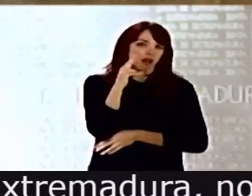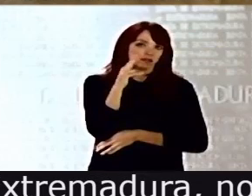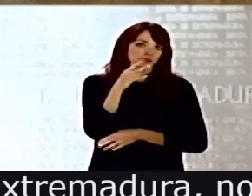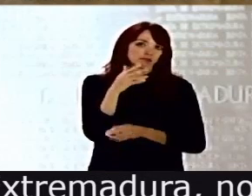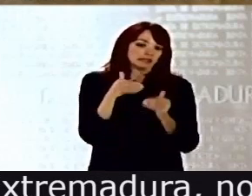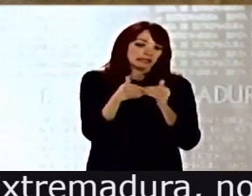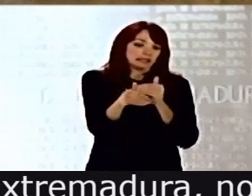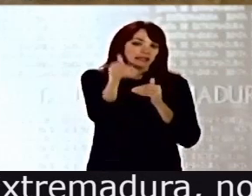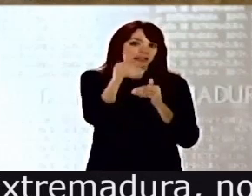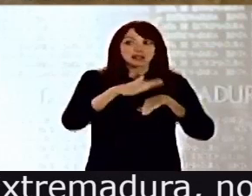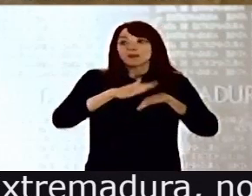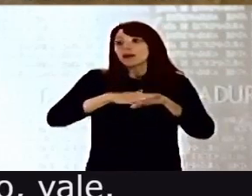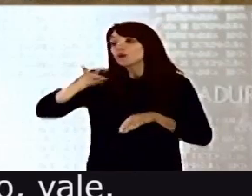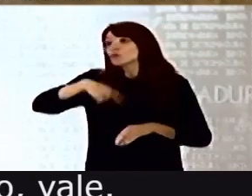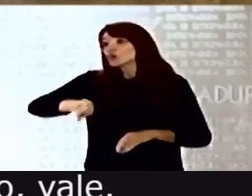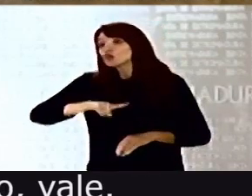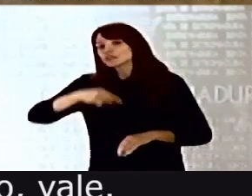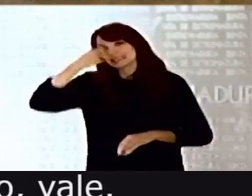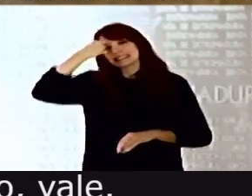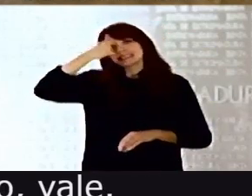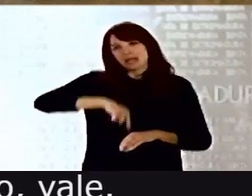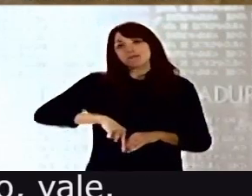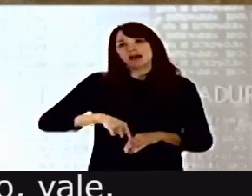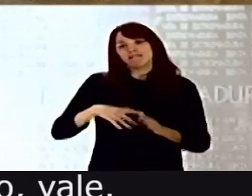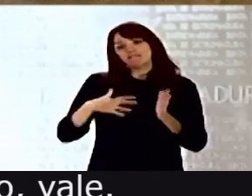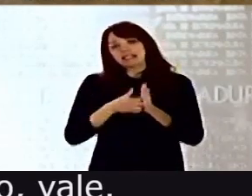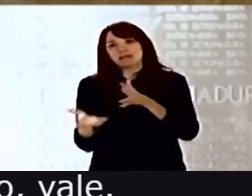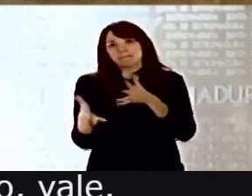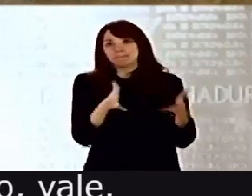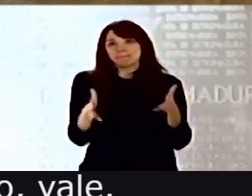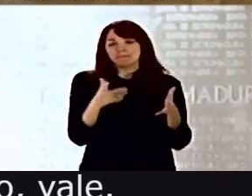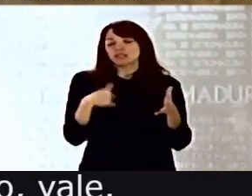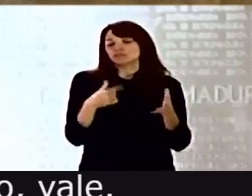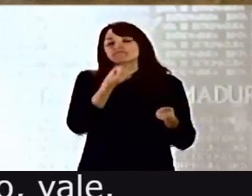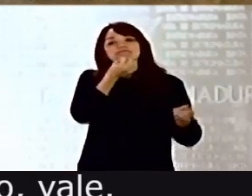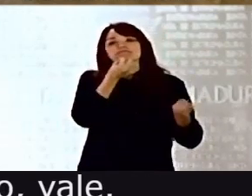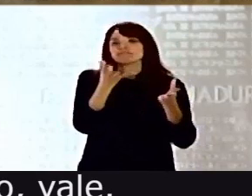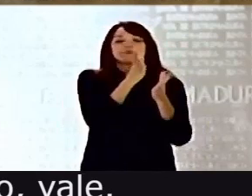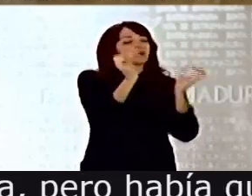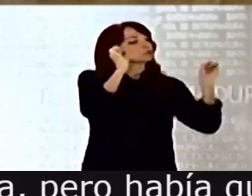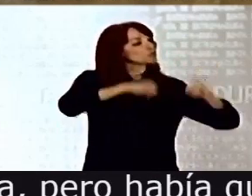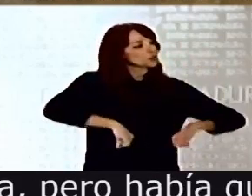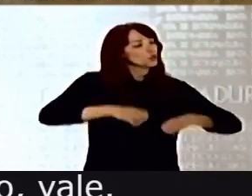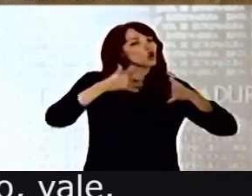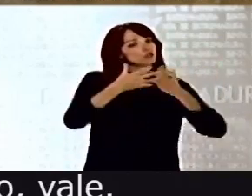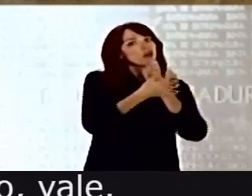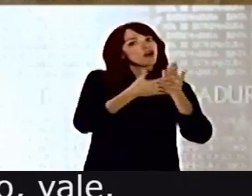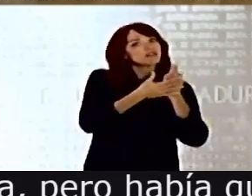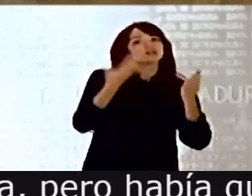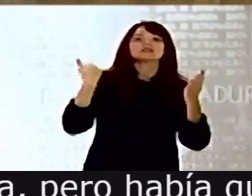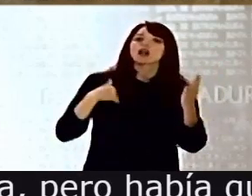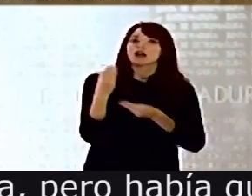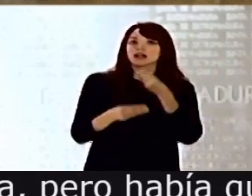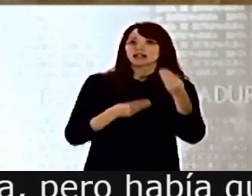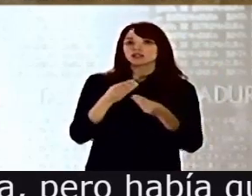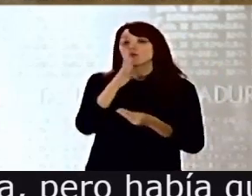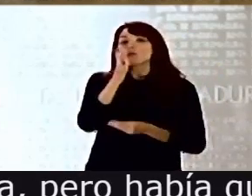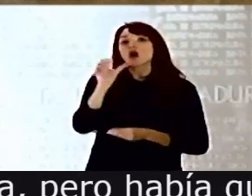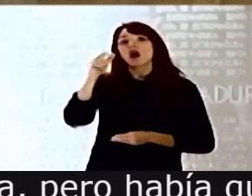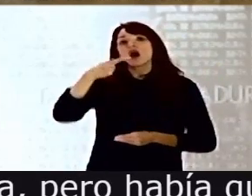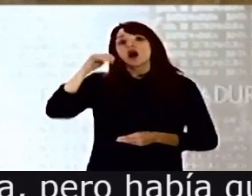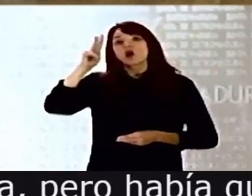que también ustedes pues sepan de las fechas, pero había que hacerlo por Consejo de Gobierno y lo hemos hecho hoy, de tal manera que Agustín estará